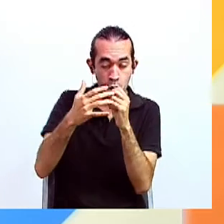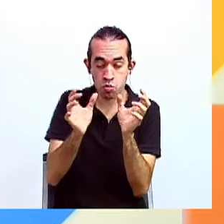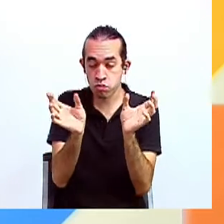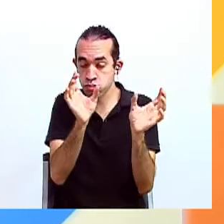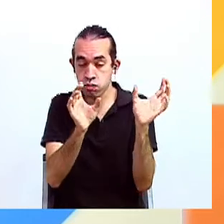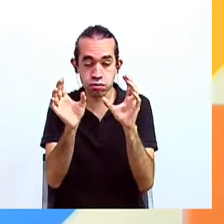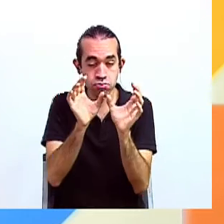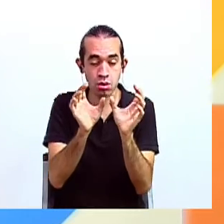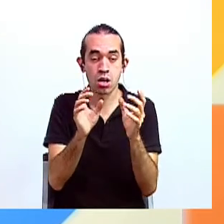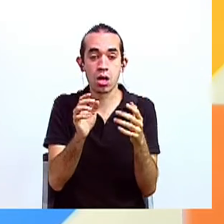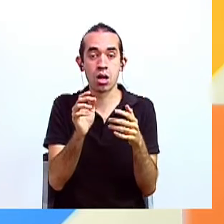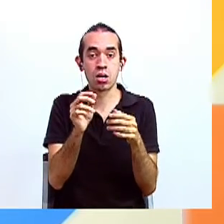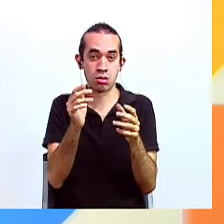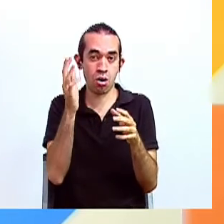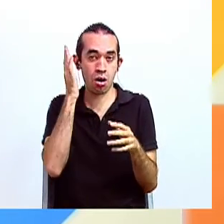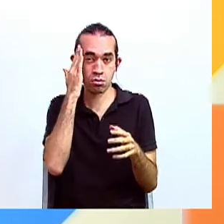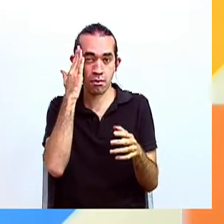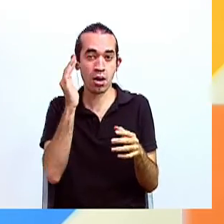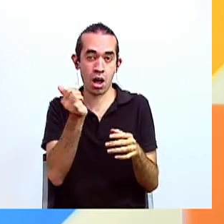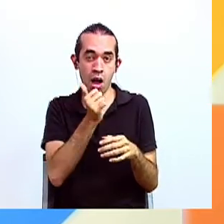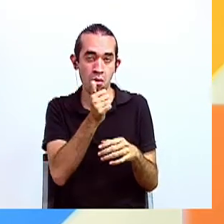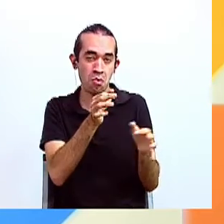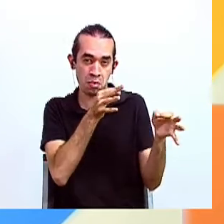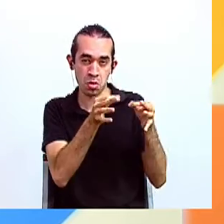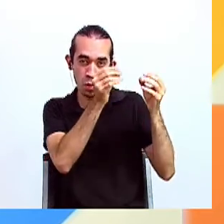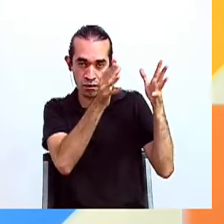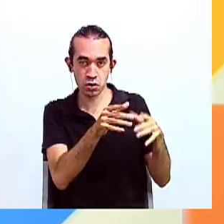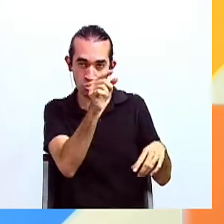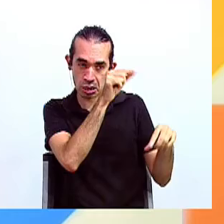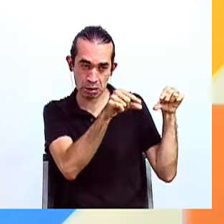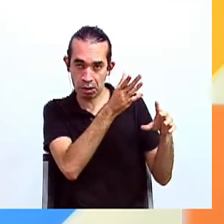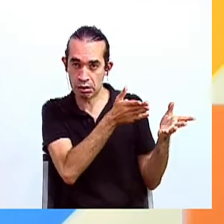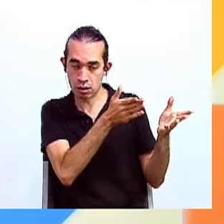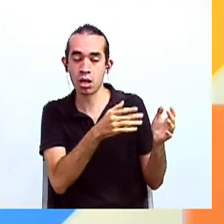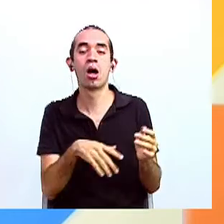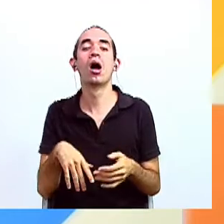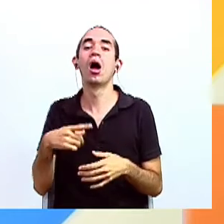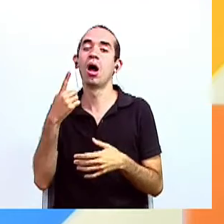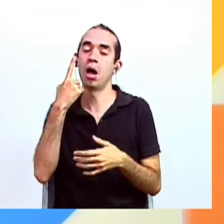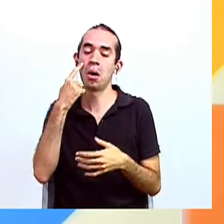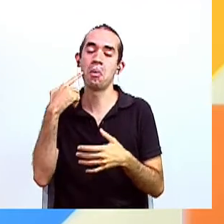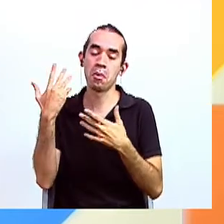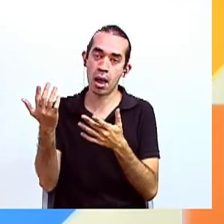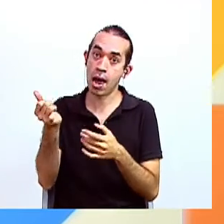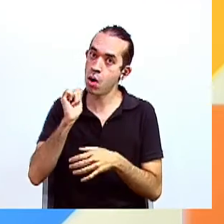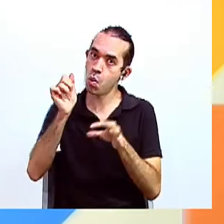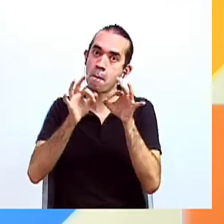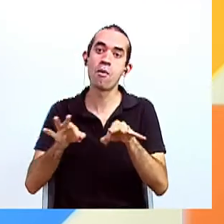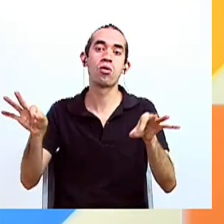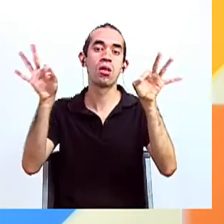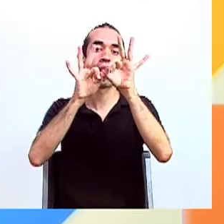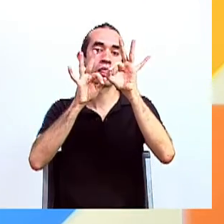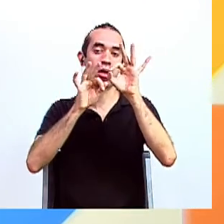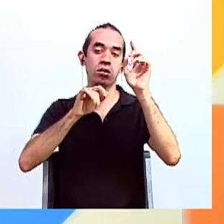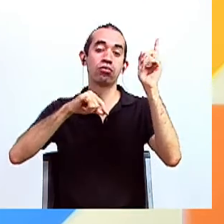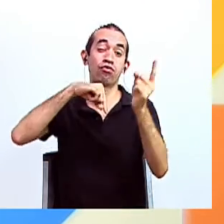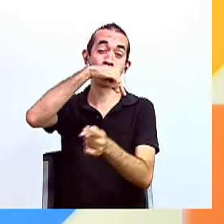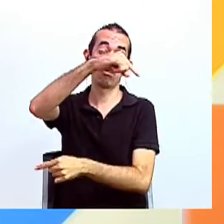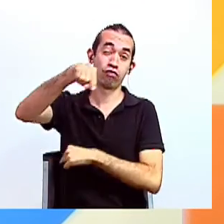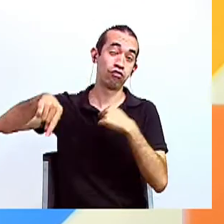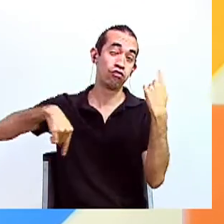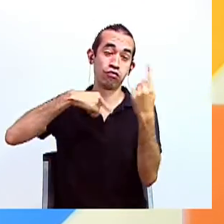profe Luis Diego habló, pero el agua es muy importante. El movimiento de esta es la que funciona muchas veces